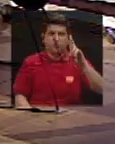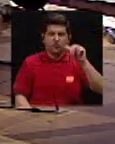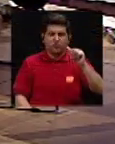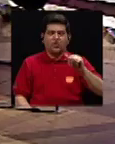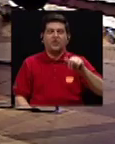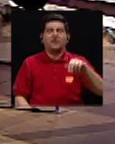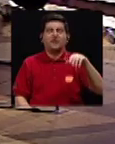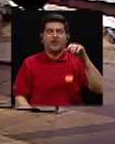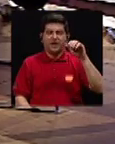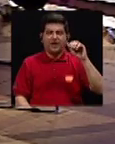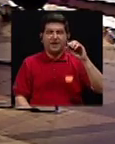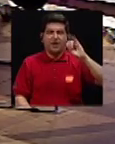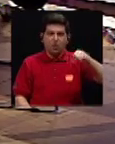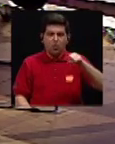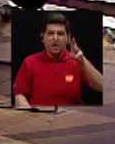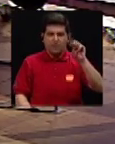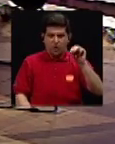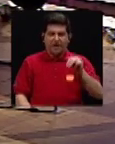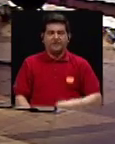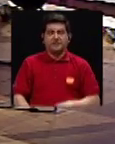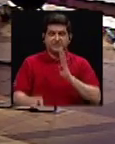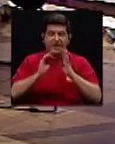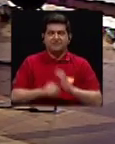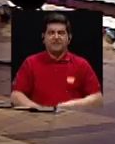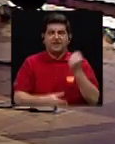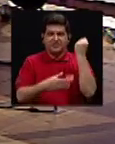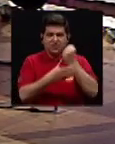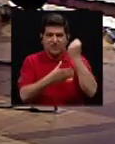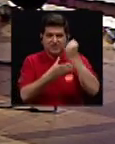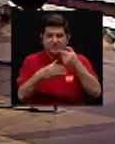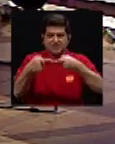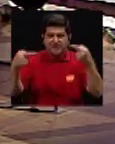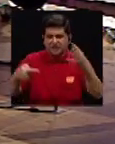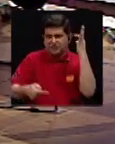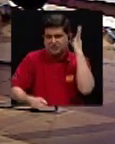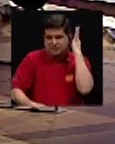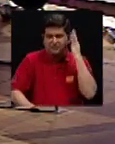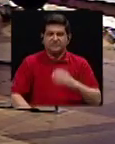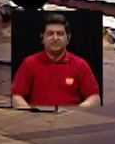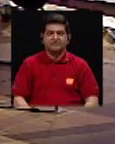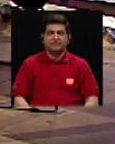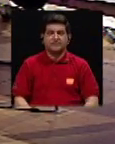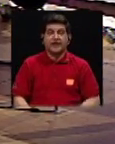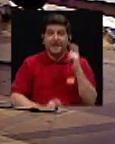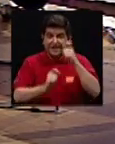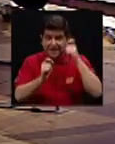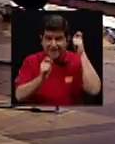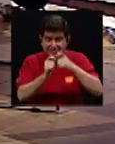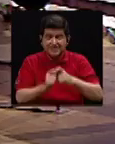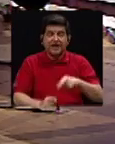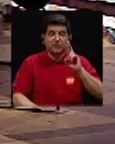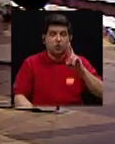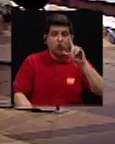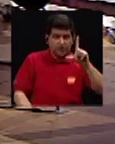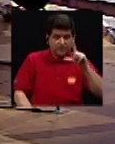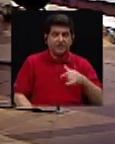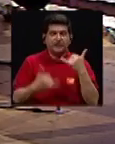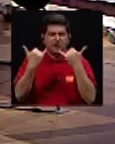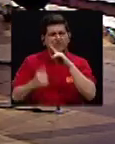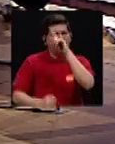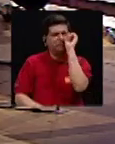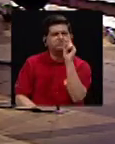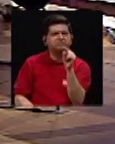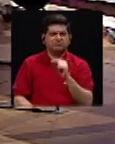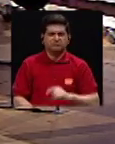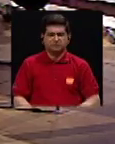cato y la doctora Julia monarres hablando sobre la temática del femicidio feminicidio eh justamente este